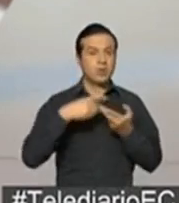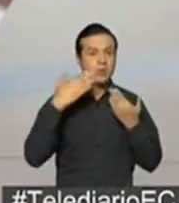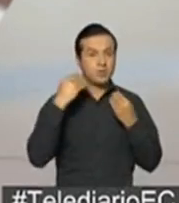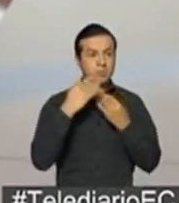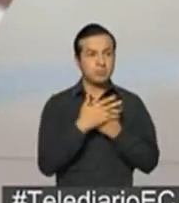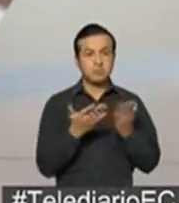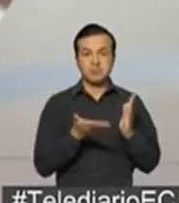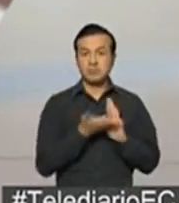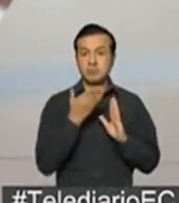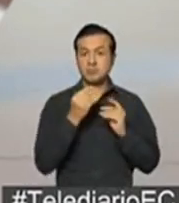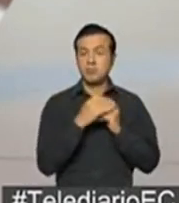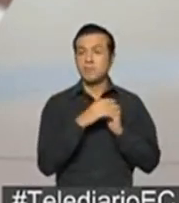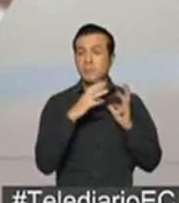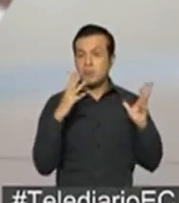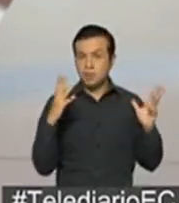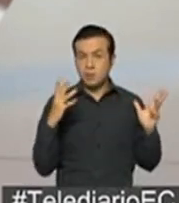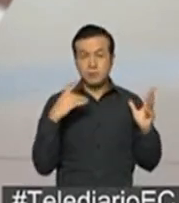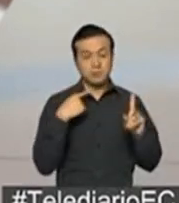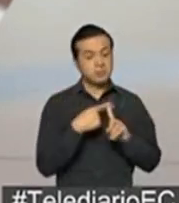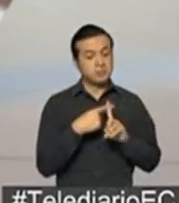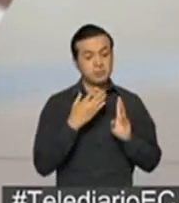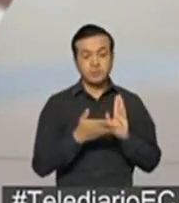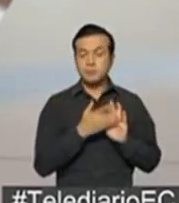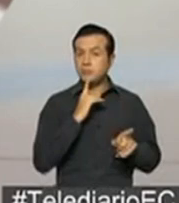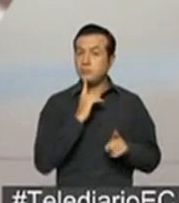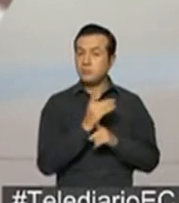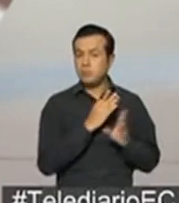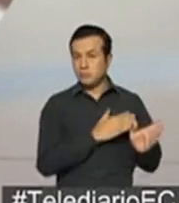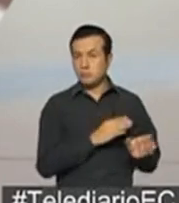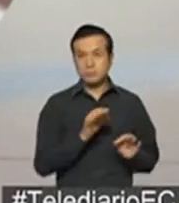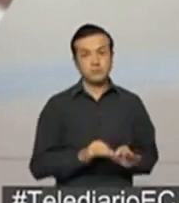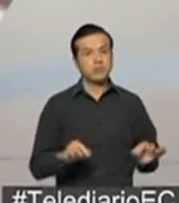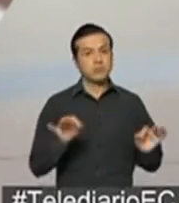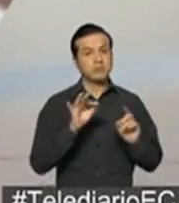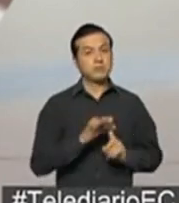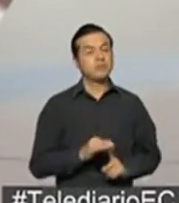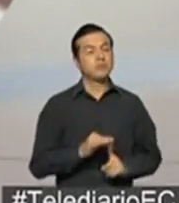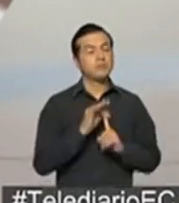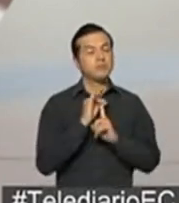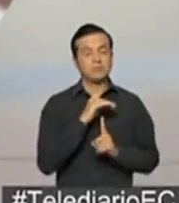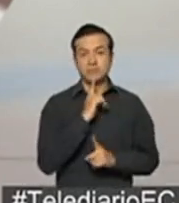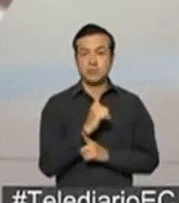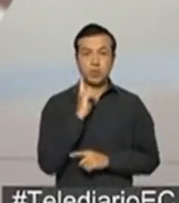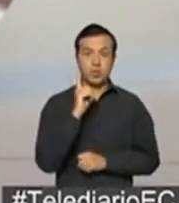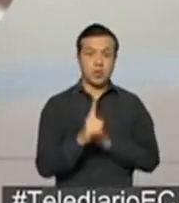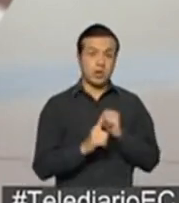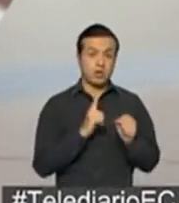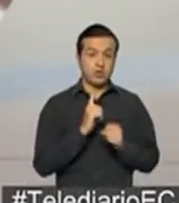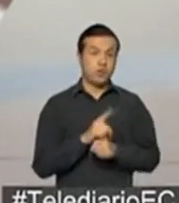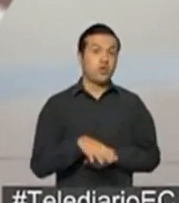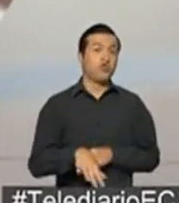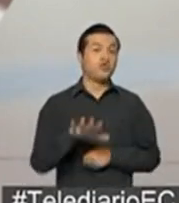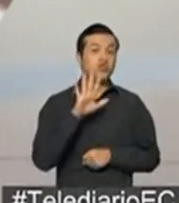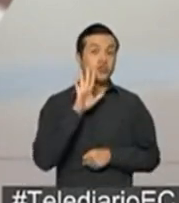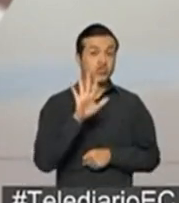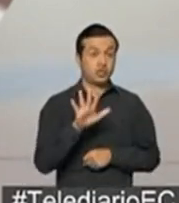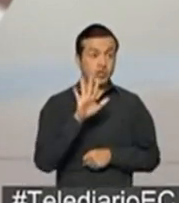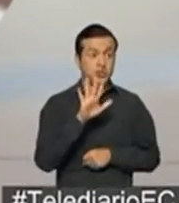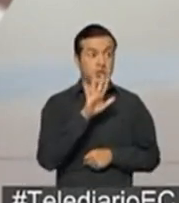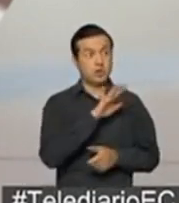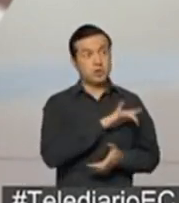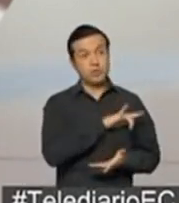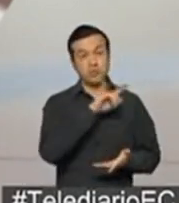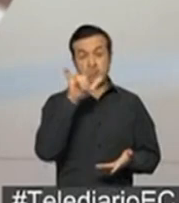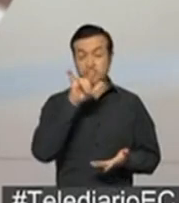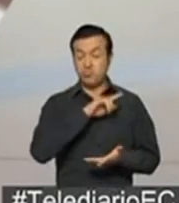que el crecimiento ha sido algo maravilloso. Creo que es inédito en el país. En un solo año, 5 líneas aéreas, más de 60